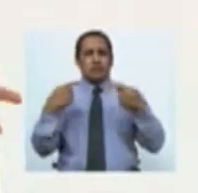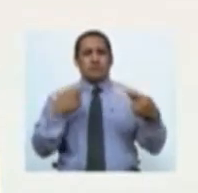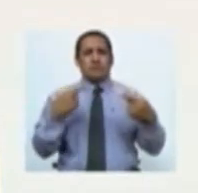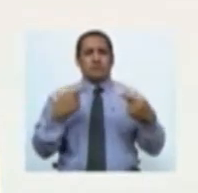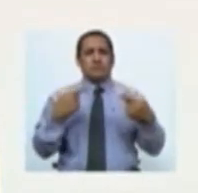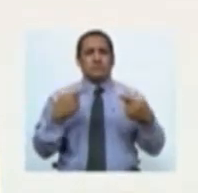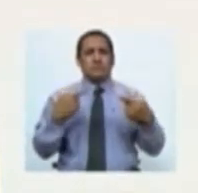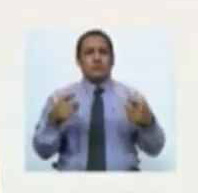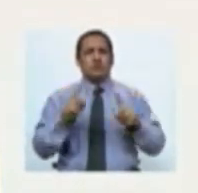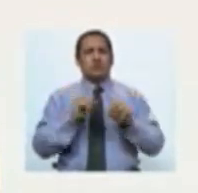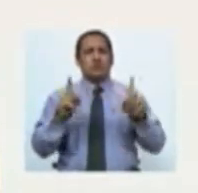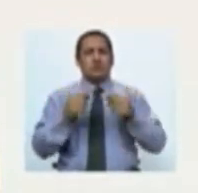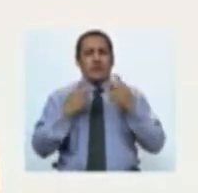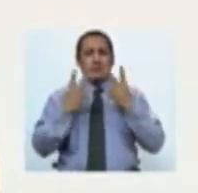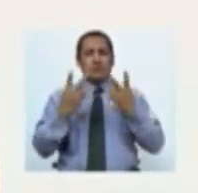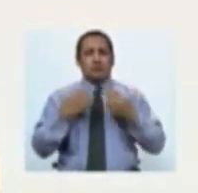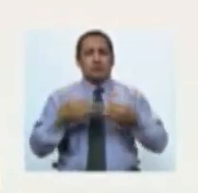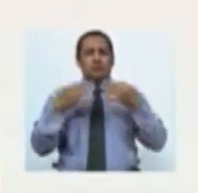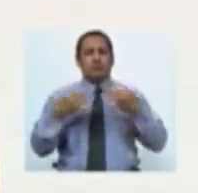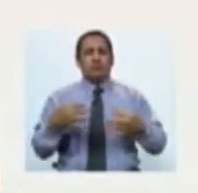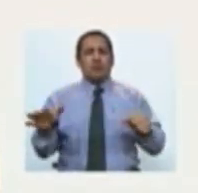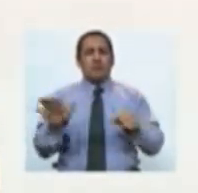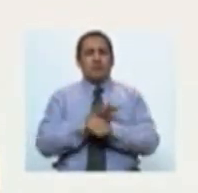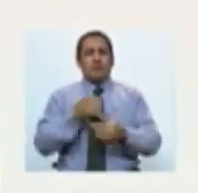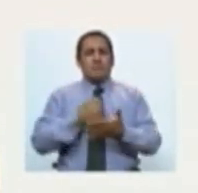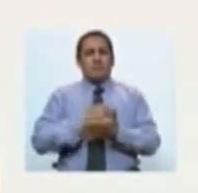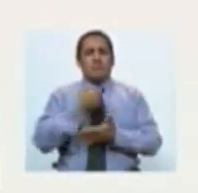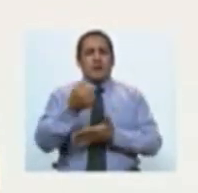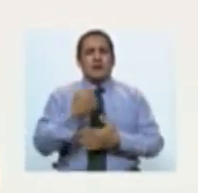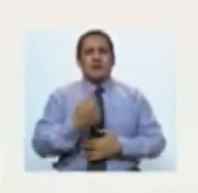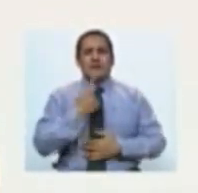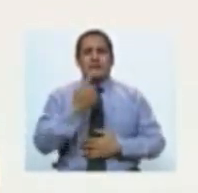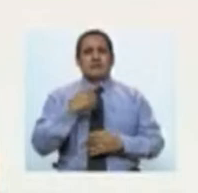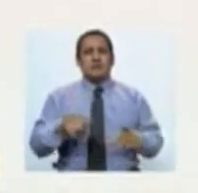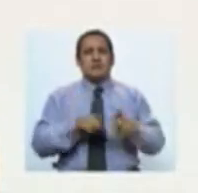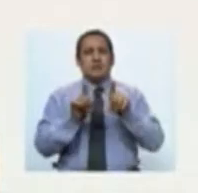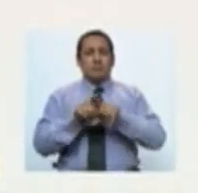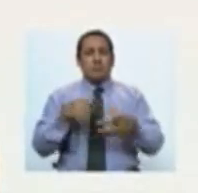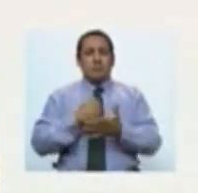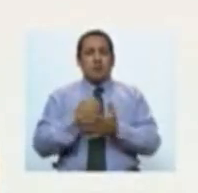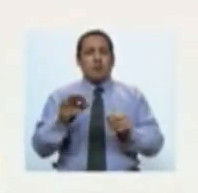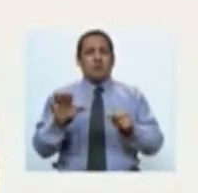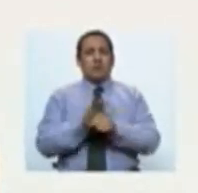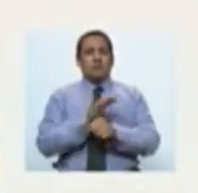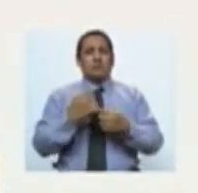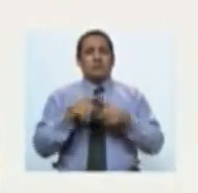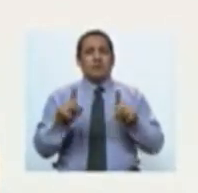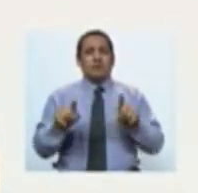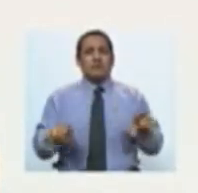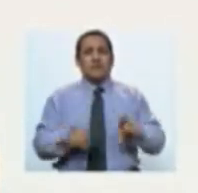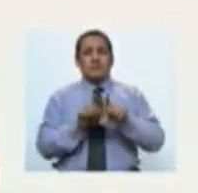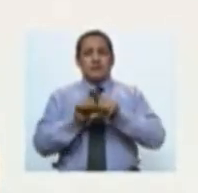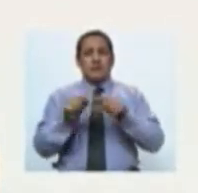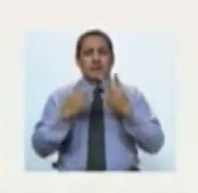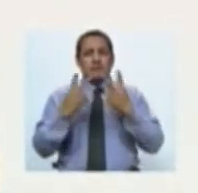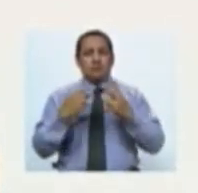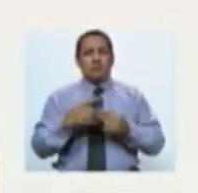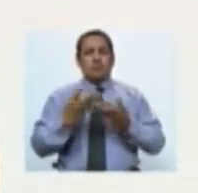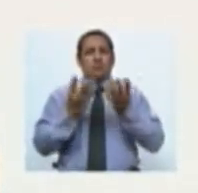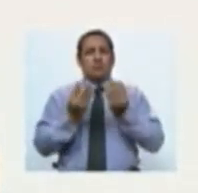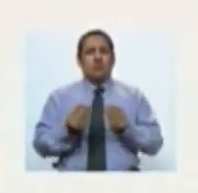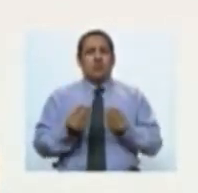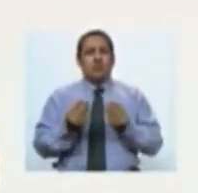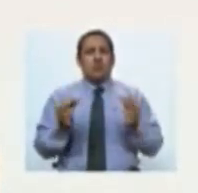discusión, no ha salido con suficiente financiamiento. Es cierto que hay un financiamiento, pero es financiamiento todavía aún